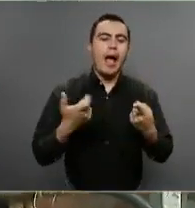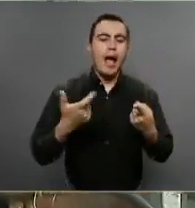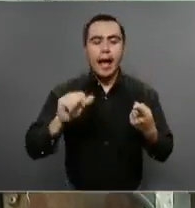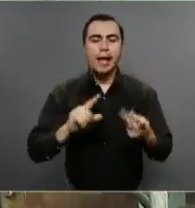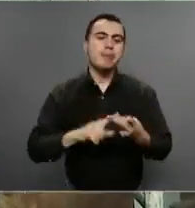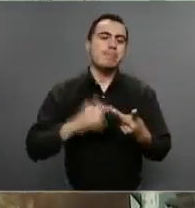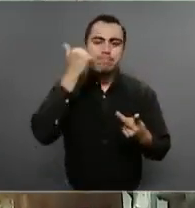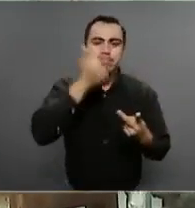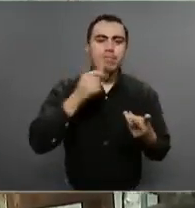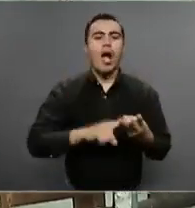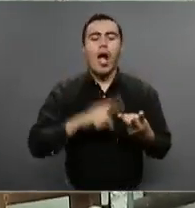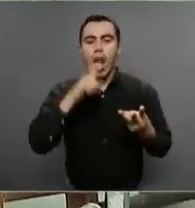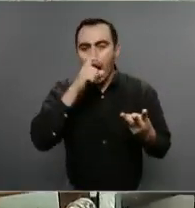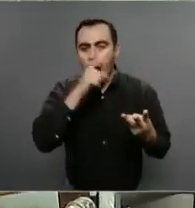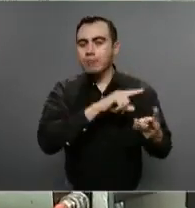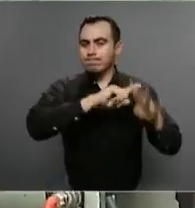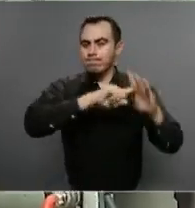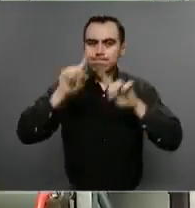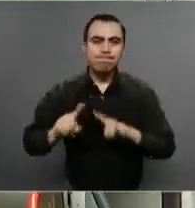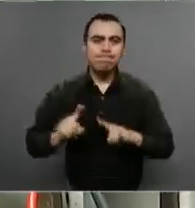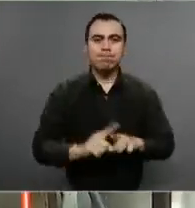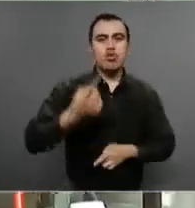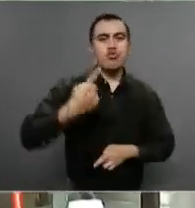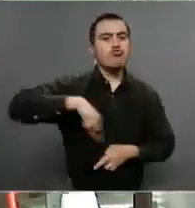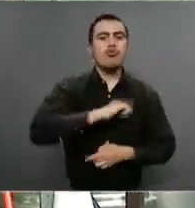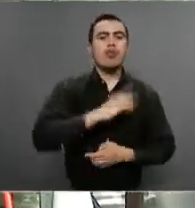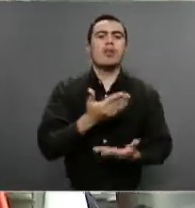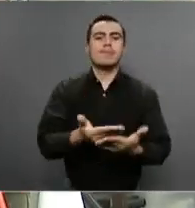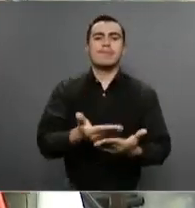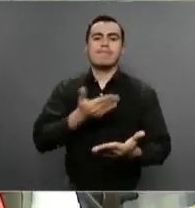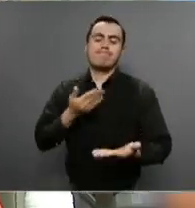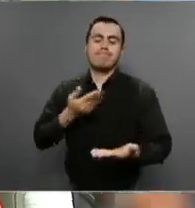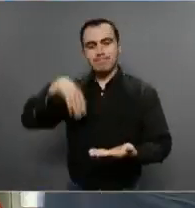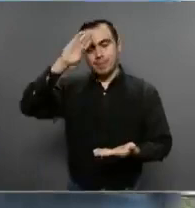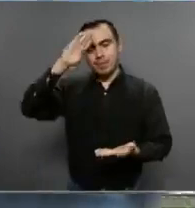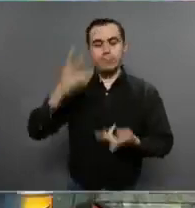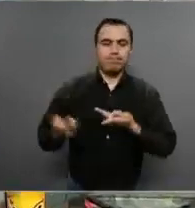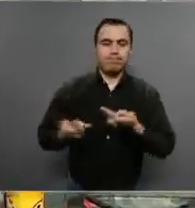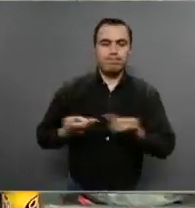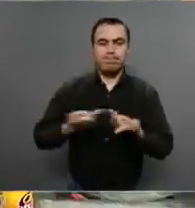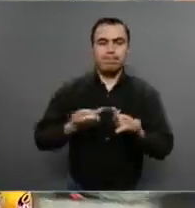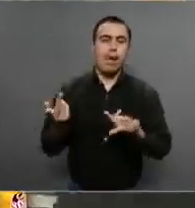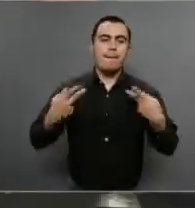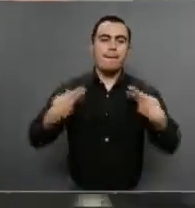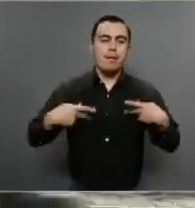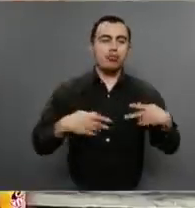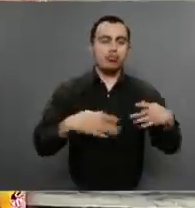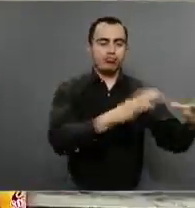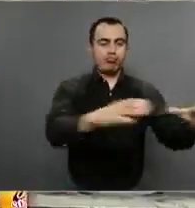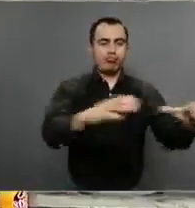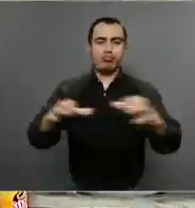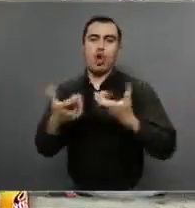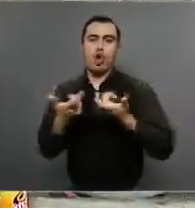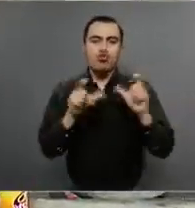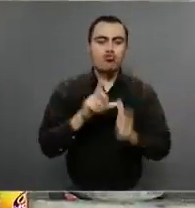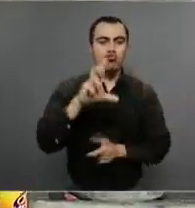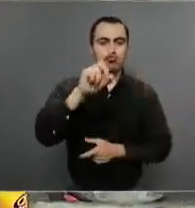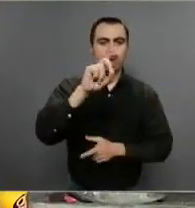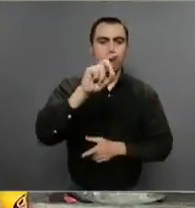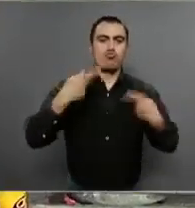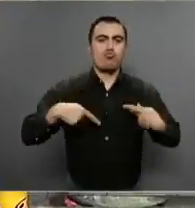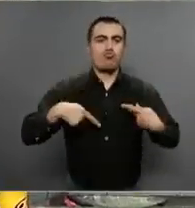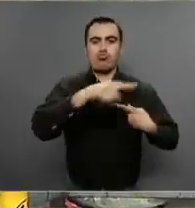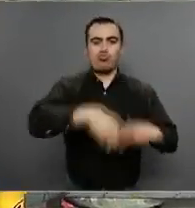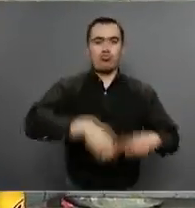cercana. Entonces lo que hicimos es diseñar una estrategia para llegar a 30 grupos de población callejera, lo cual nos daría más o menos un total